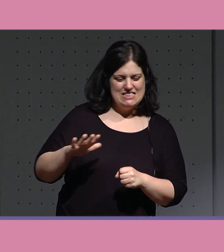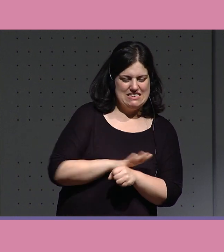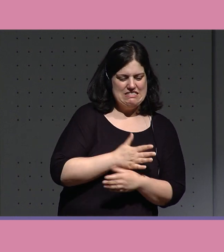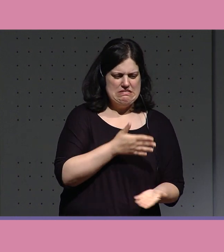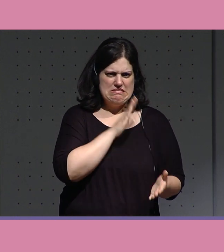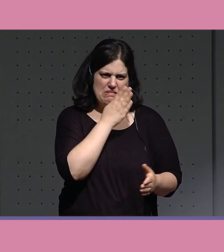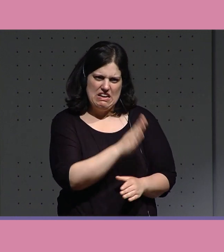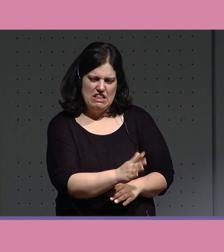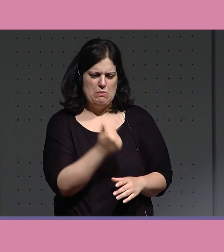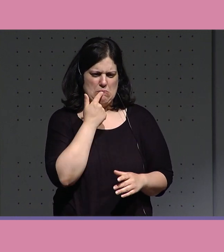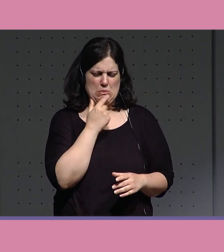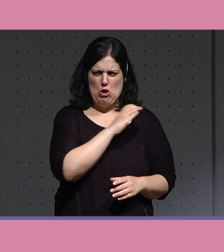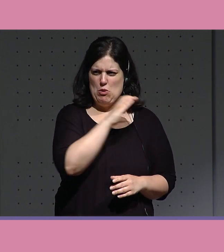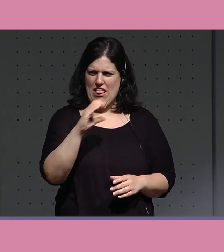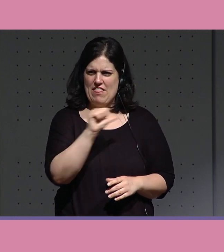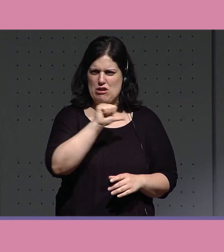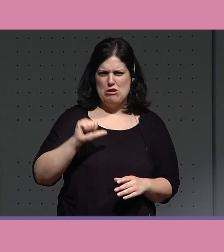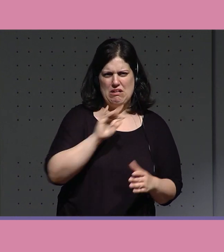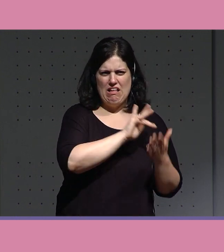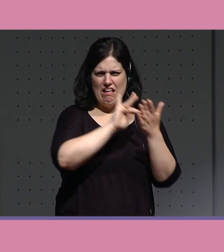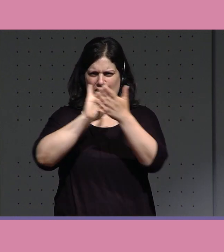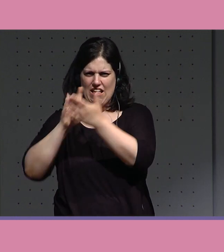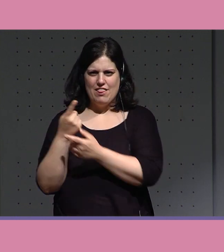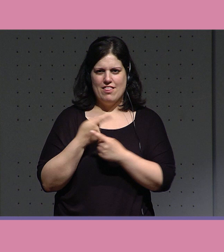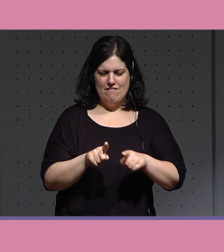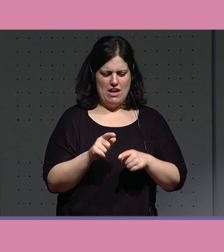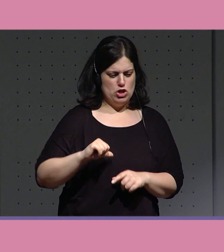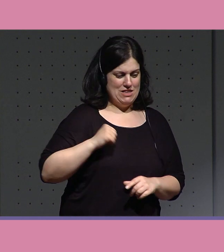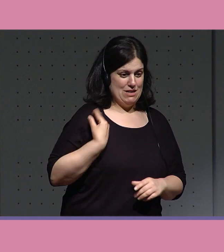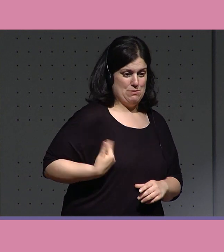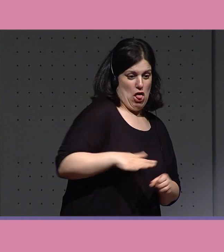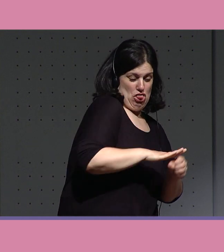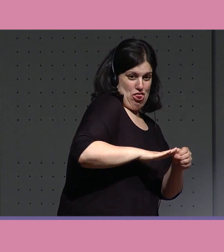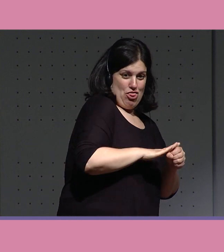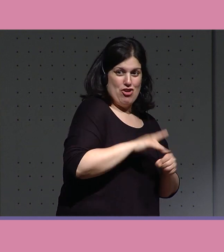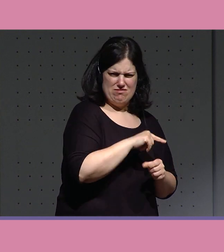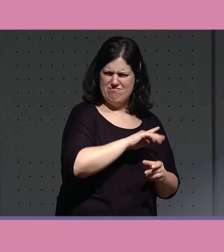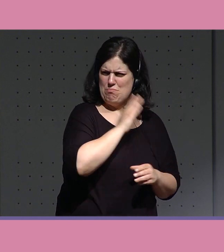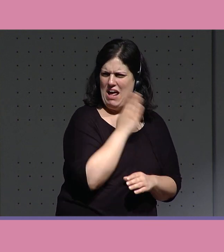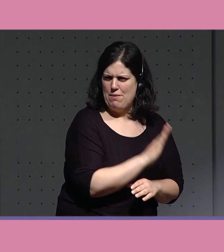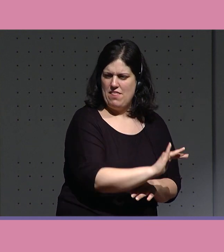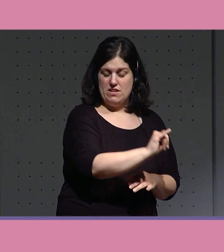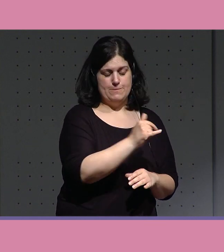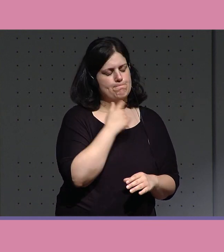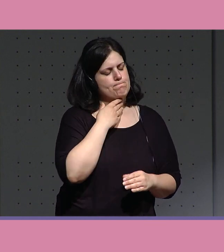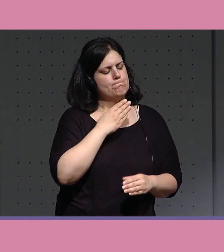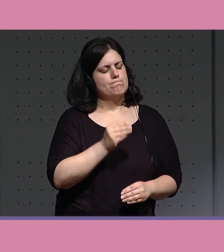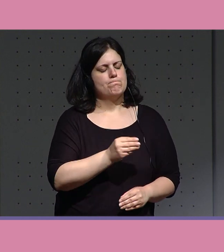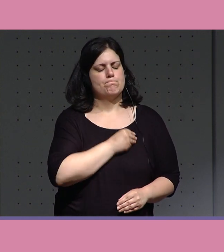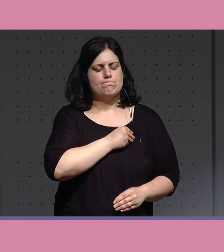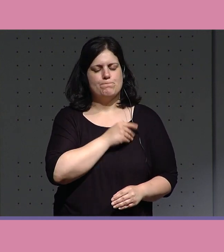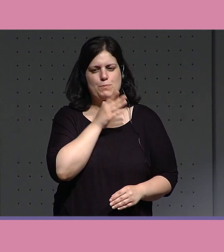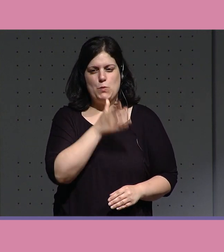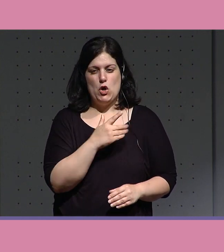irregular entre comunidades autónomas e incluso entre hospitales de la misma comunidad autónoma. Esto es una desgracia porque